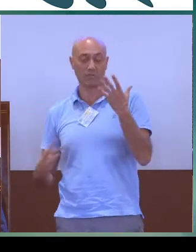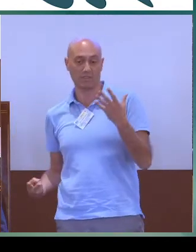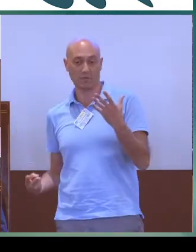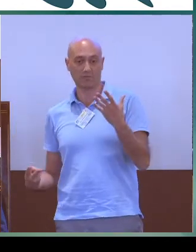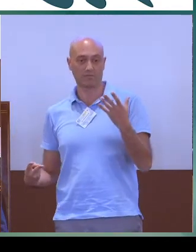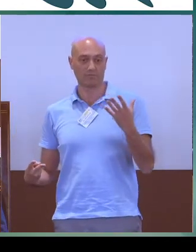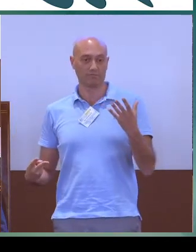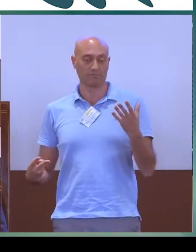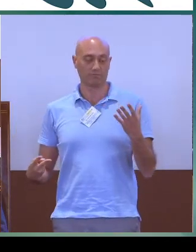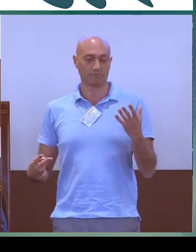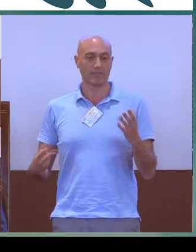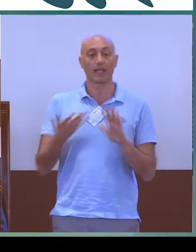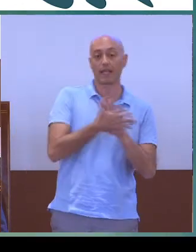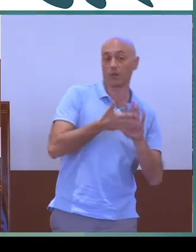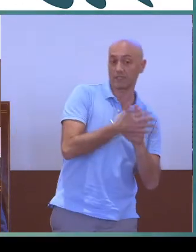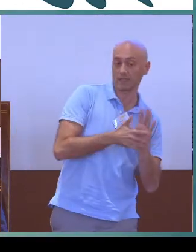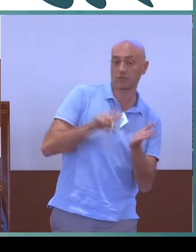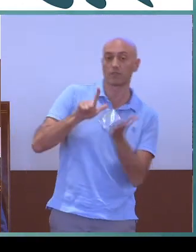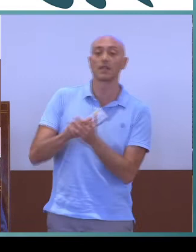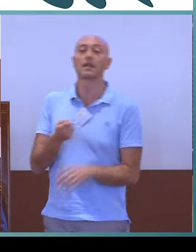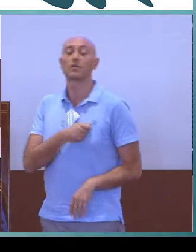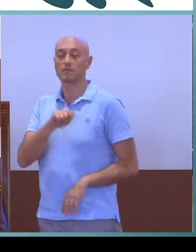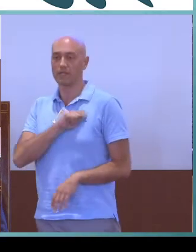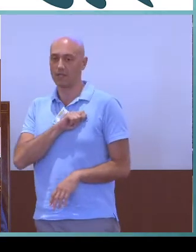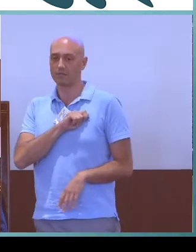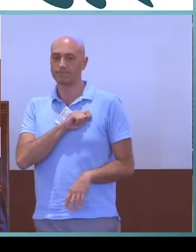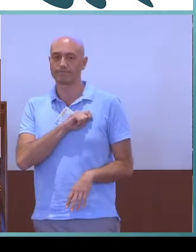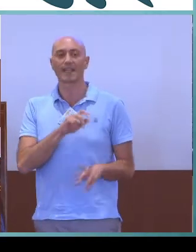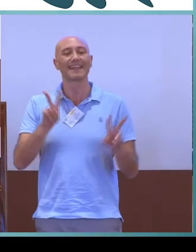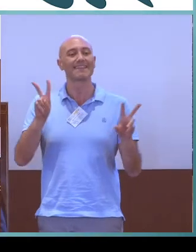lenguas. Bueno, empezamos.